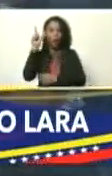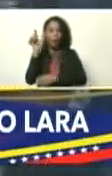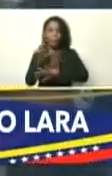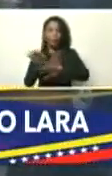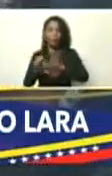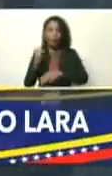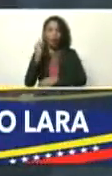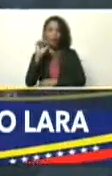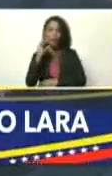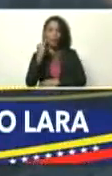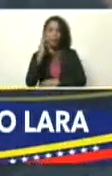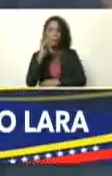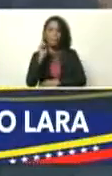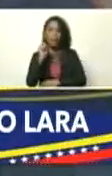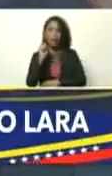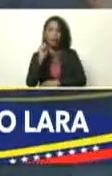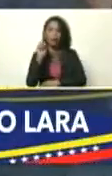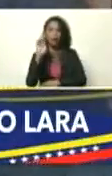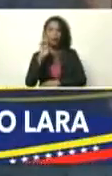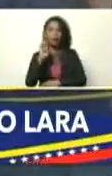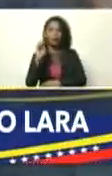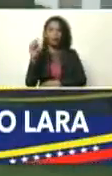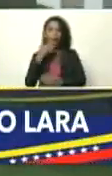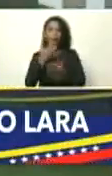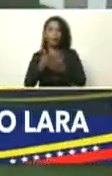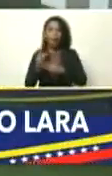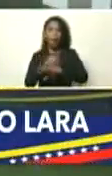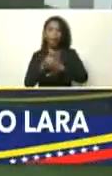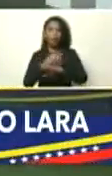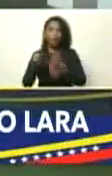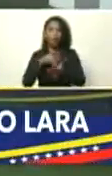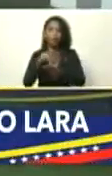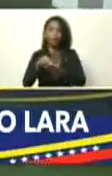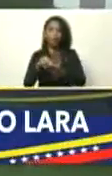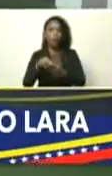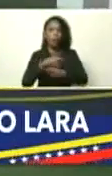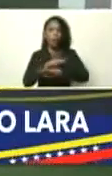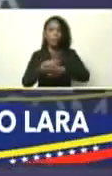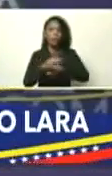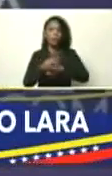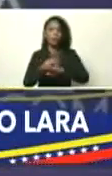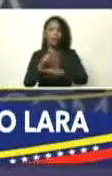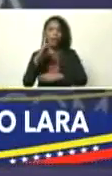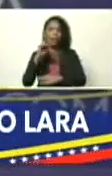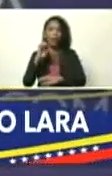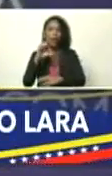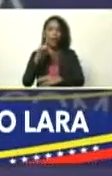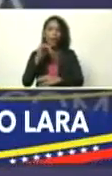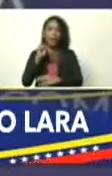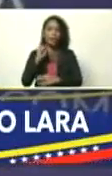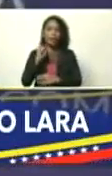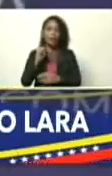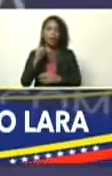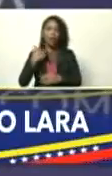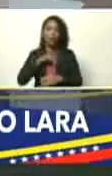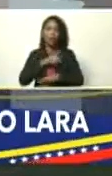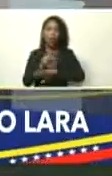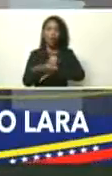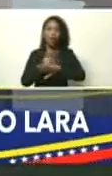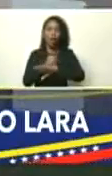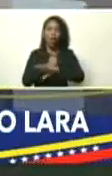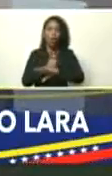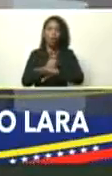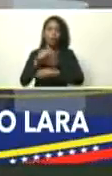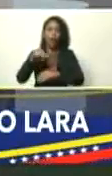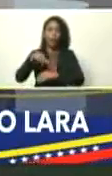Iribarren, gracias al gobierno nacional, por medio de nuestra ministra Delis Álvarez, nuestro gobernador Adolfo Pereira, nuestro